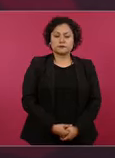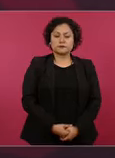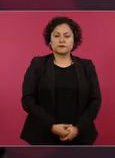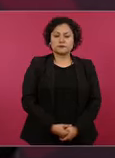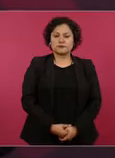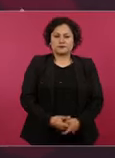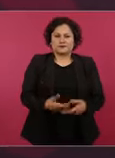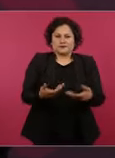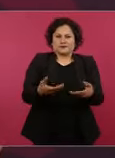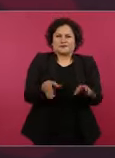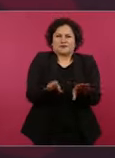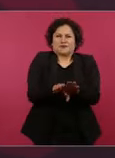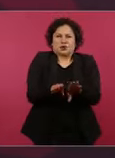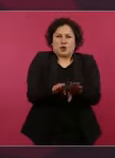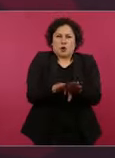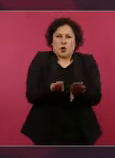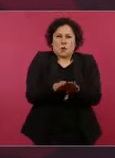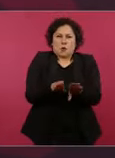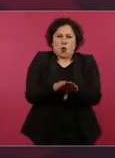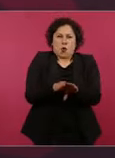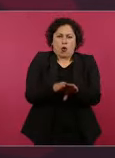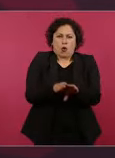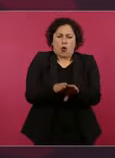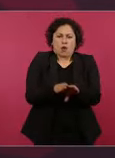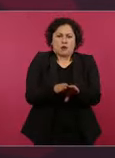consideración pueden tener cuando